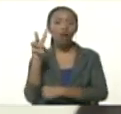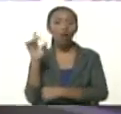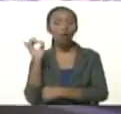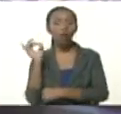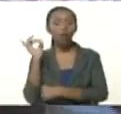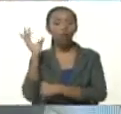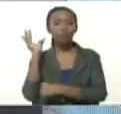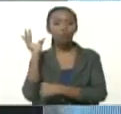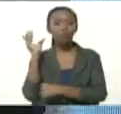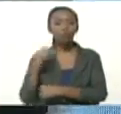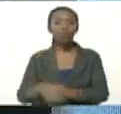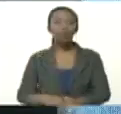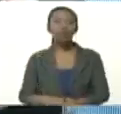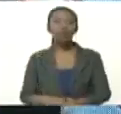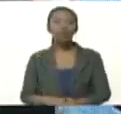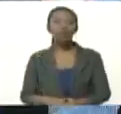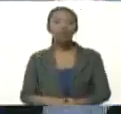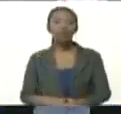compatible. Quiero...